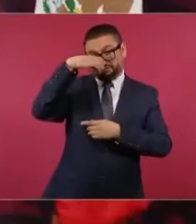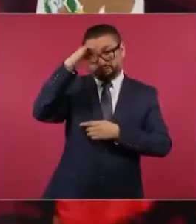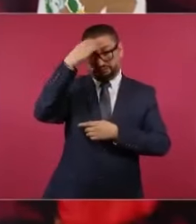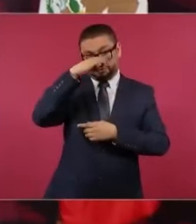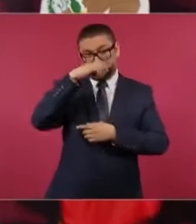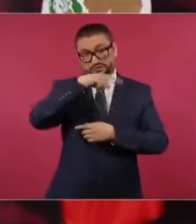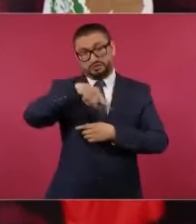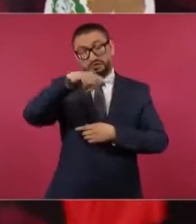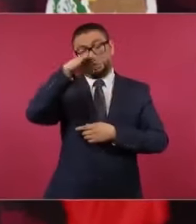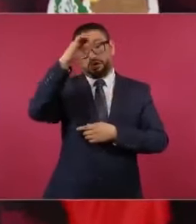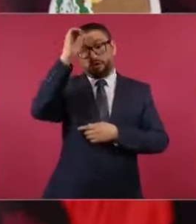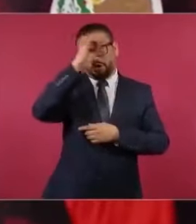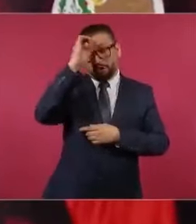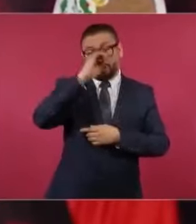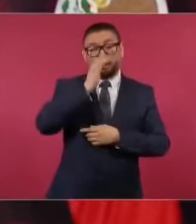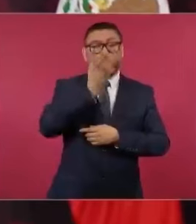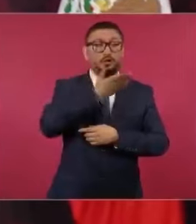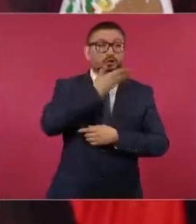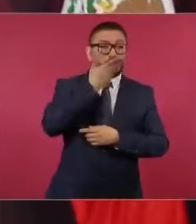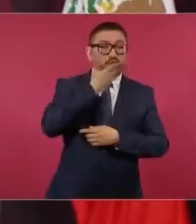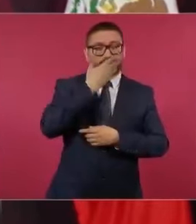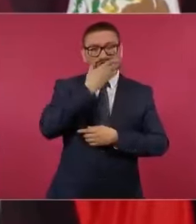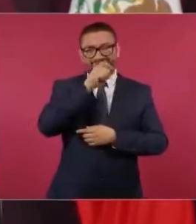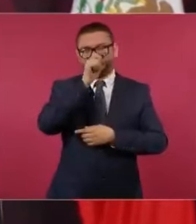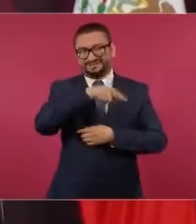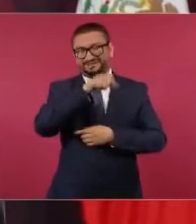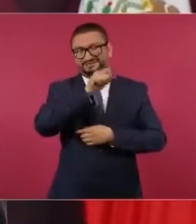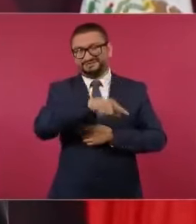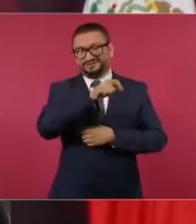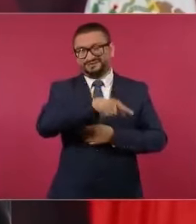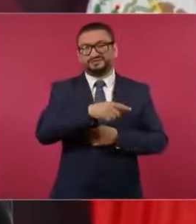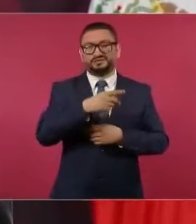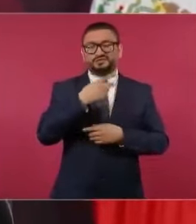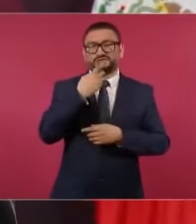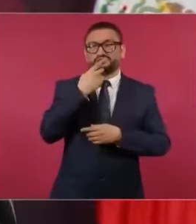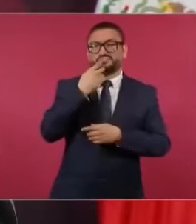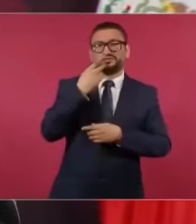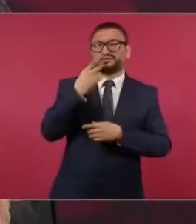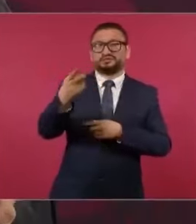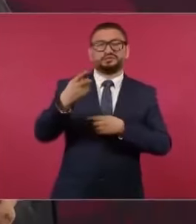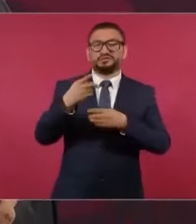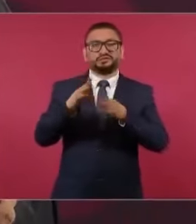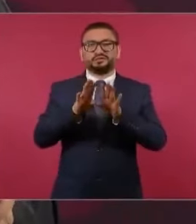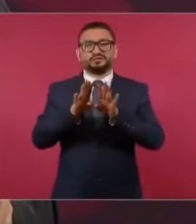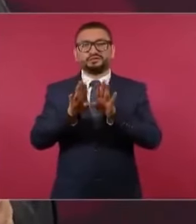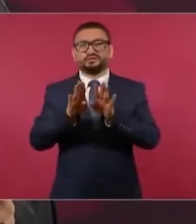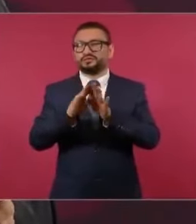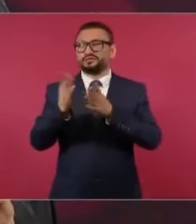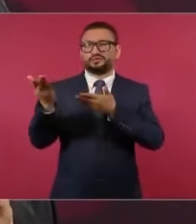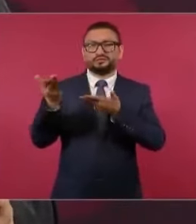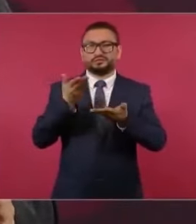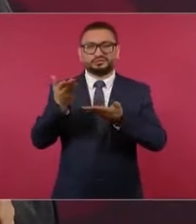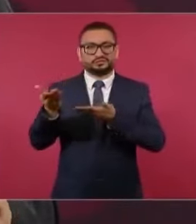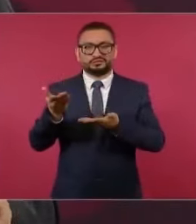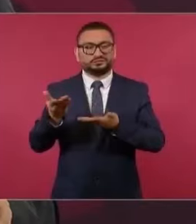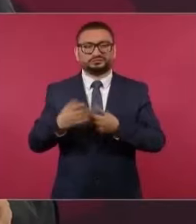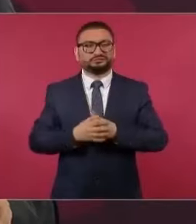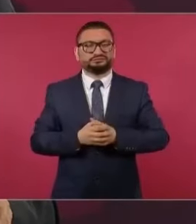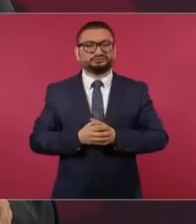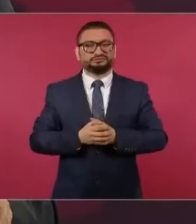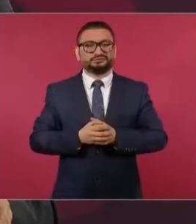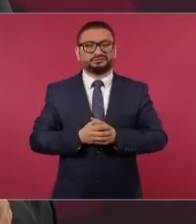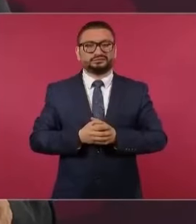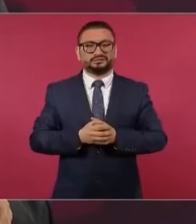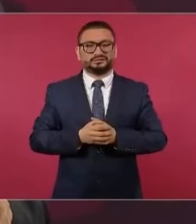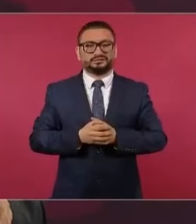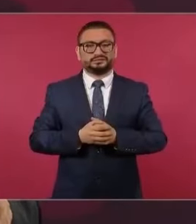estadounidense garantizando así la estabilidad económica y laboral de miles de productores y trabajadores del campo en México les